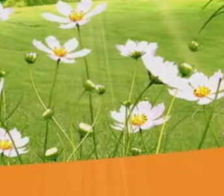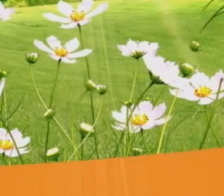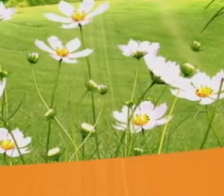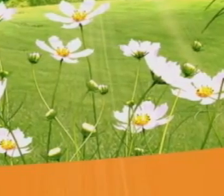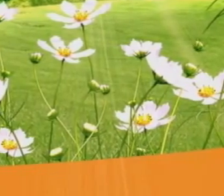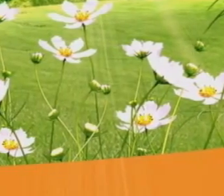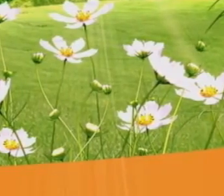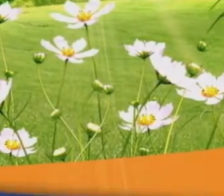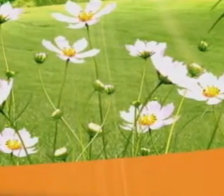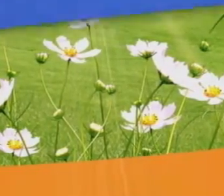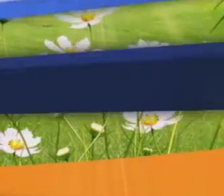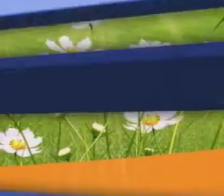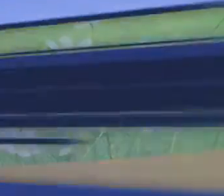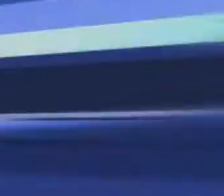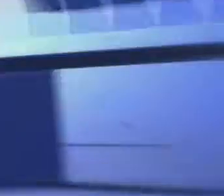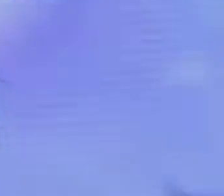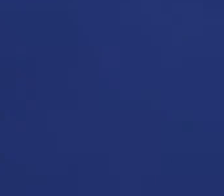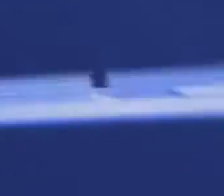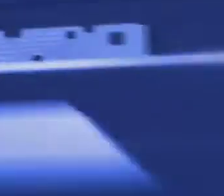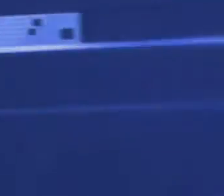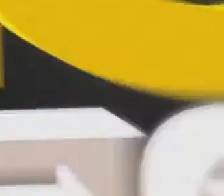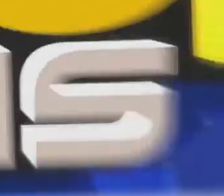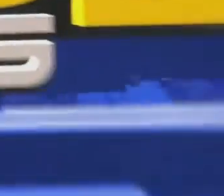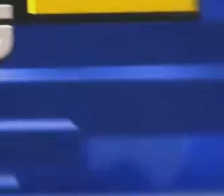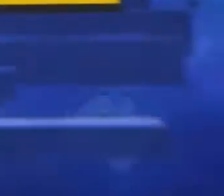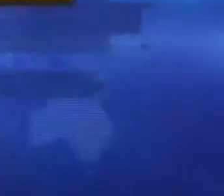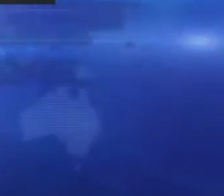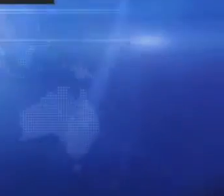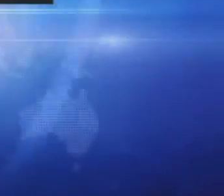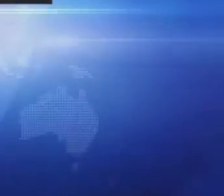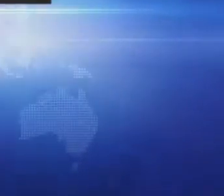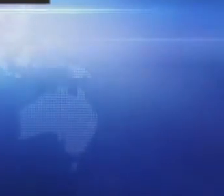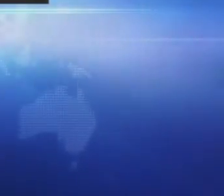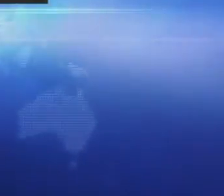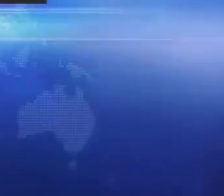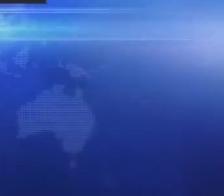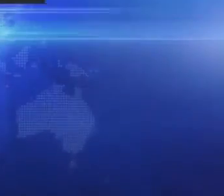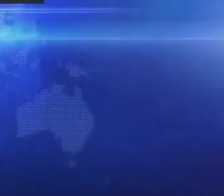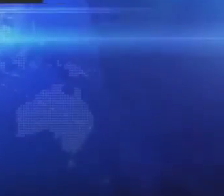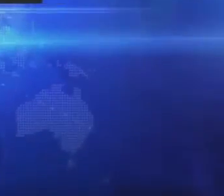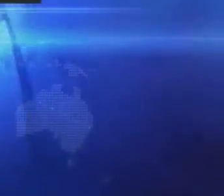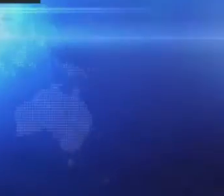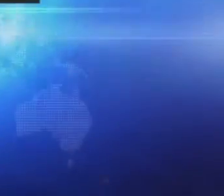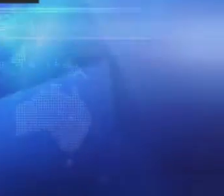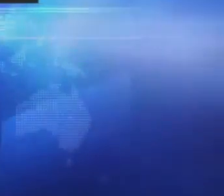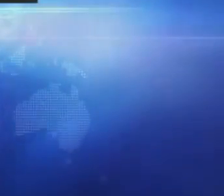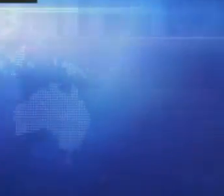Delicias, líder en limpieza. Enlace Noticias, lo que usted quiere ver.